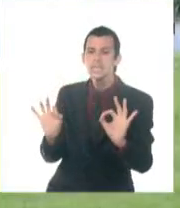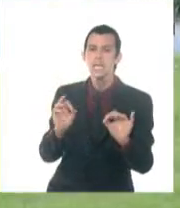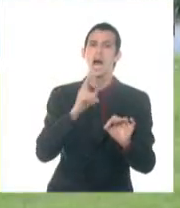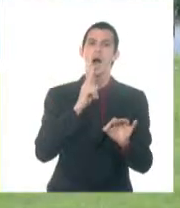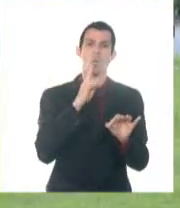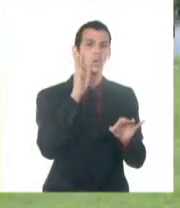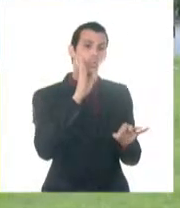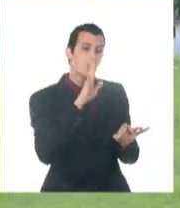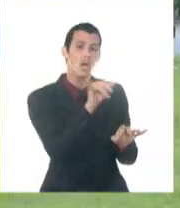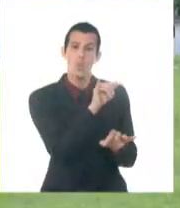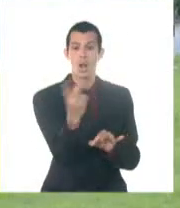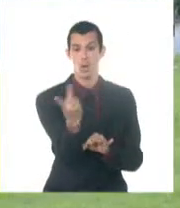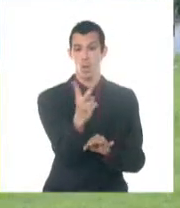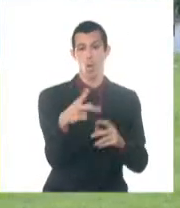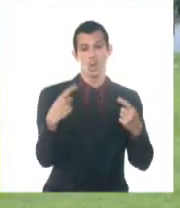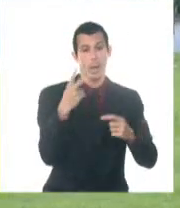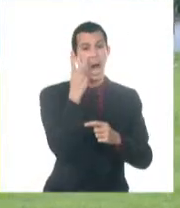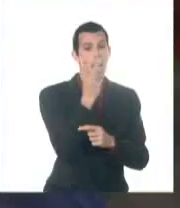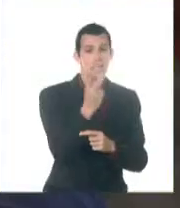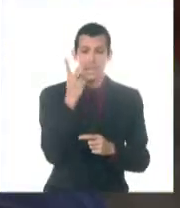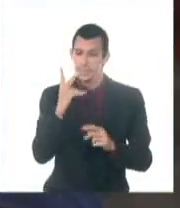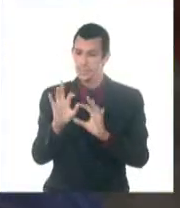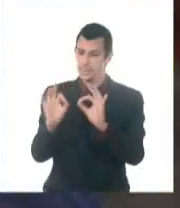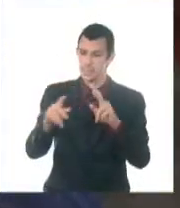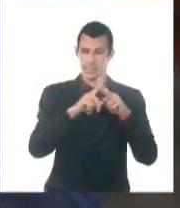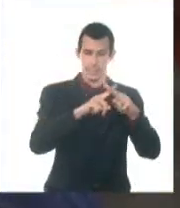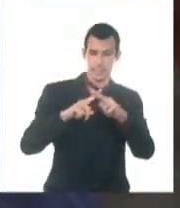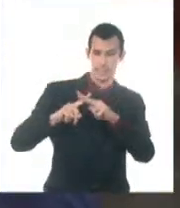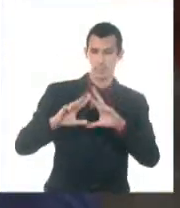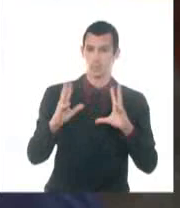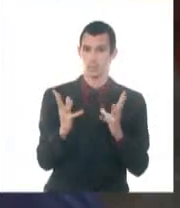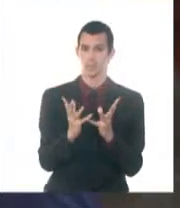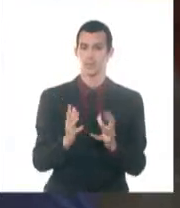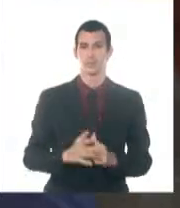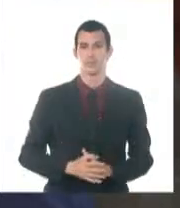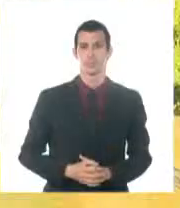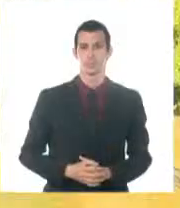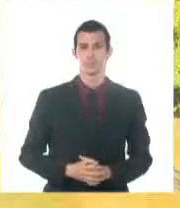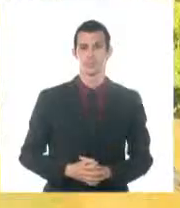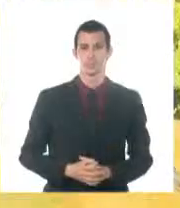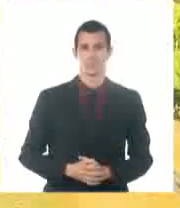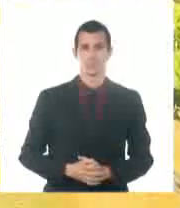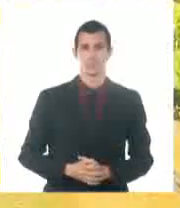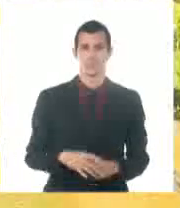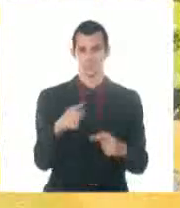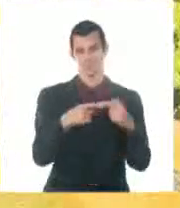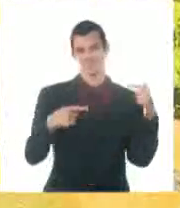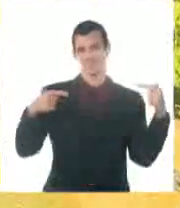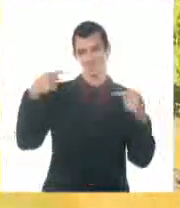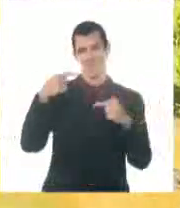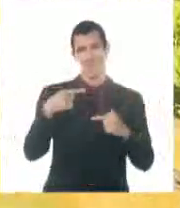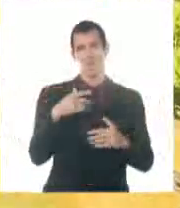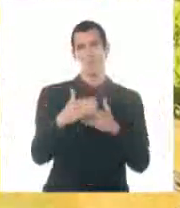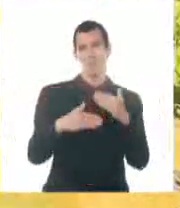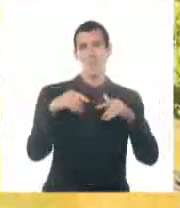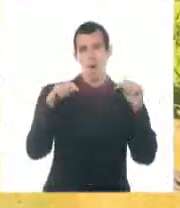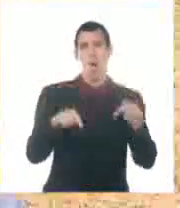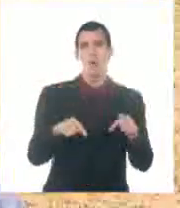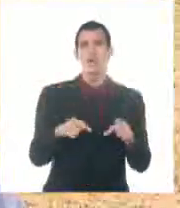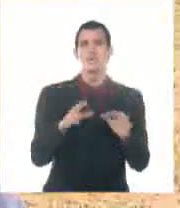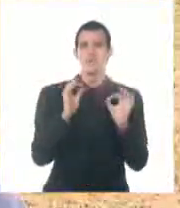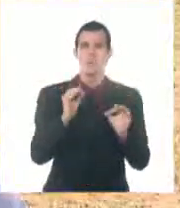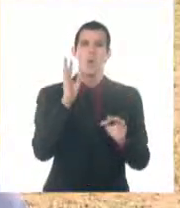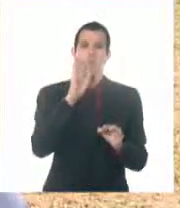acueductos es hoy uno de los principales problemas que afectan la calidad del servicio de agua en la